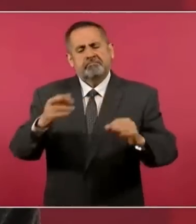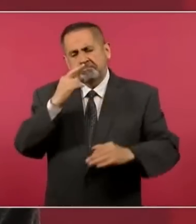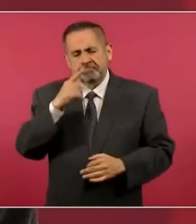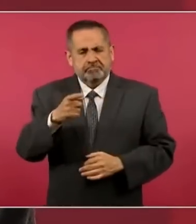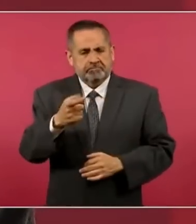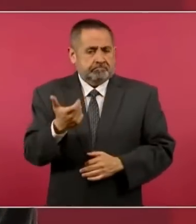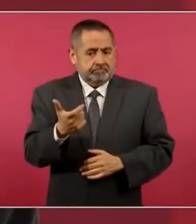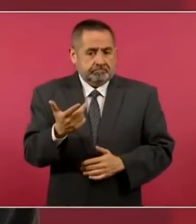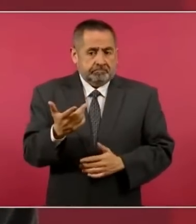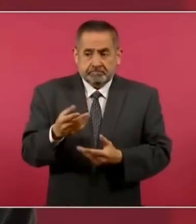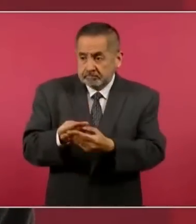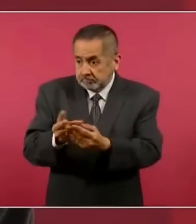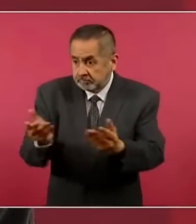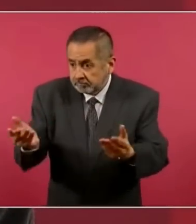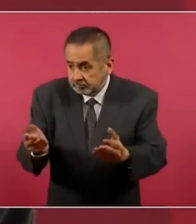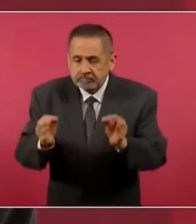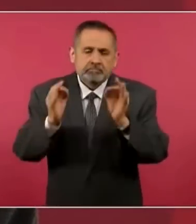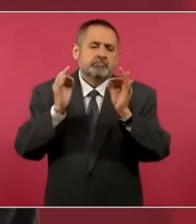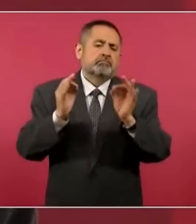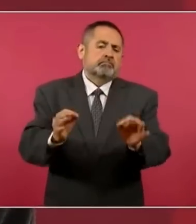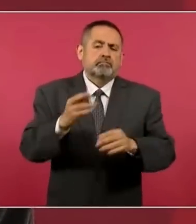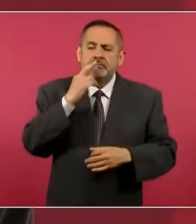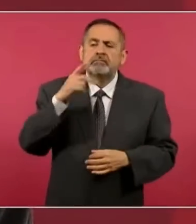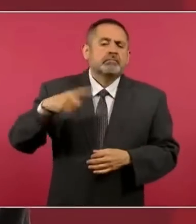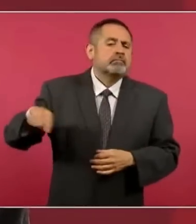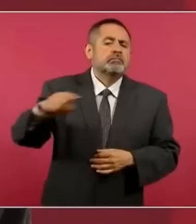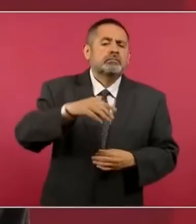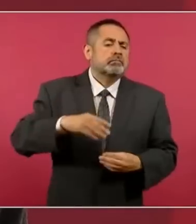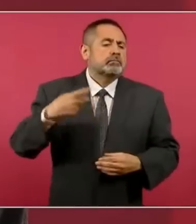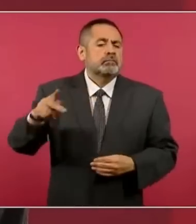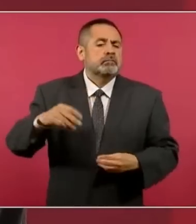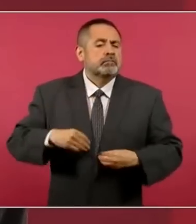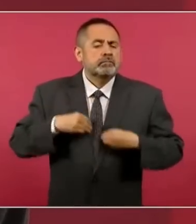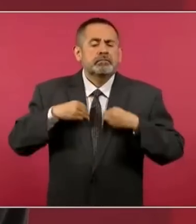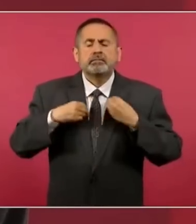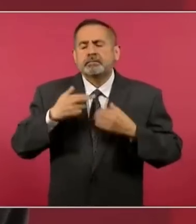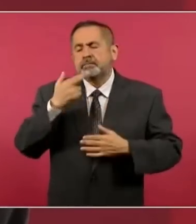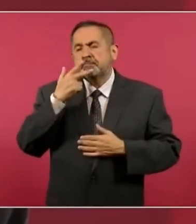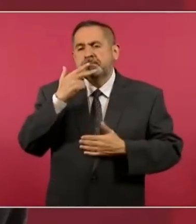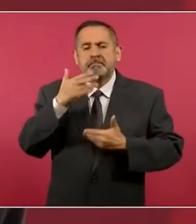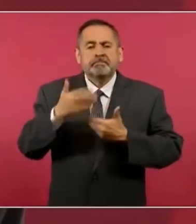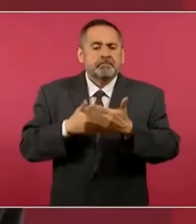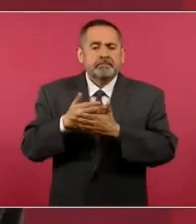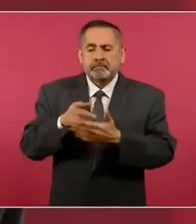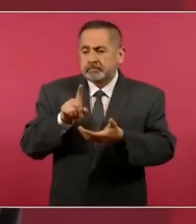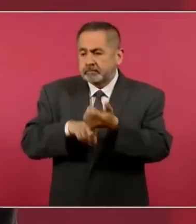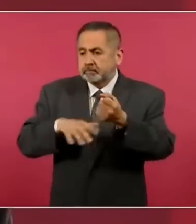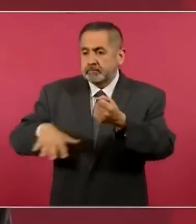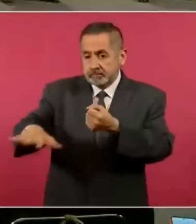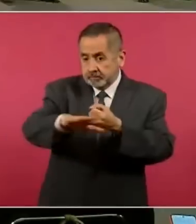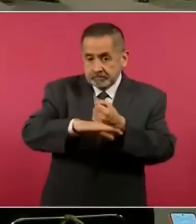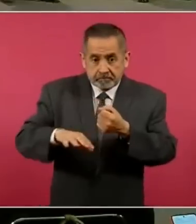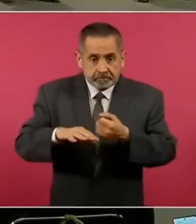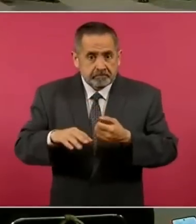Y esto significa mejorar las condiciones de vida de los de abajo,